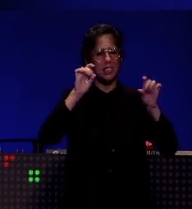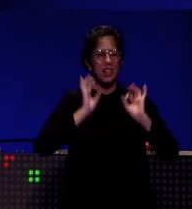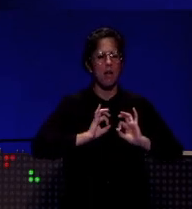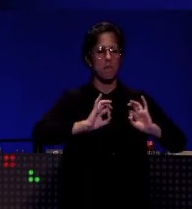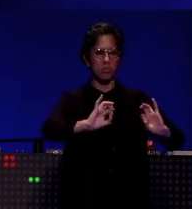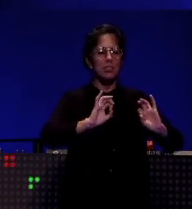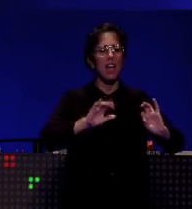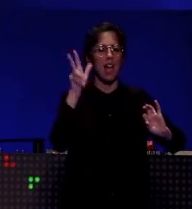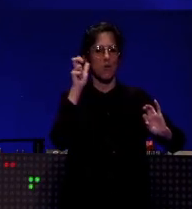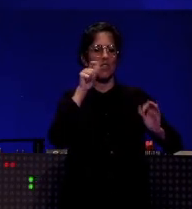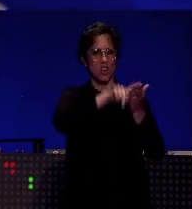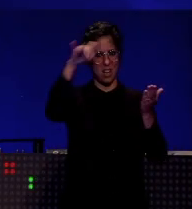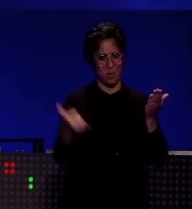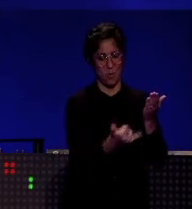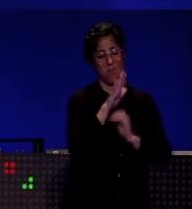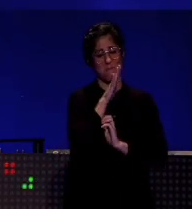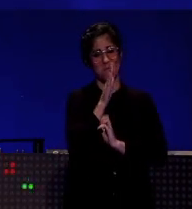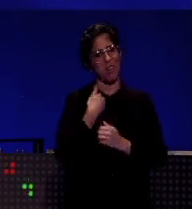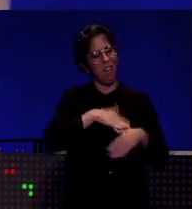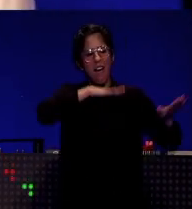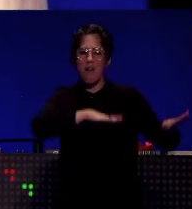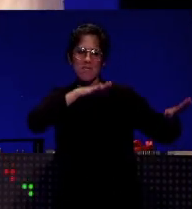admiración a ella que era mi finalidad